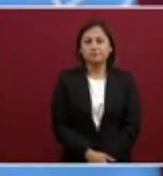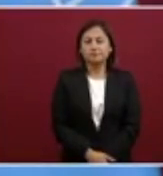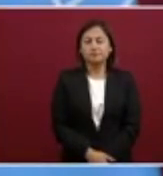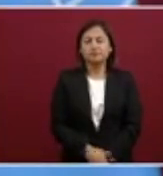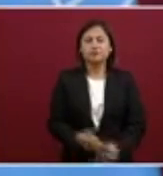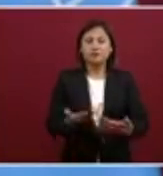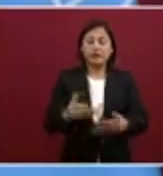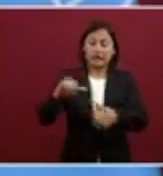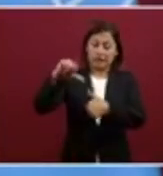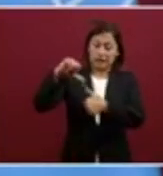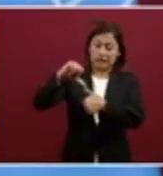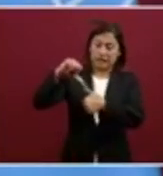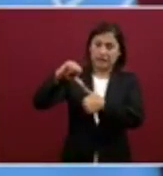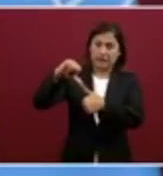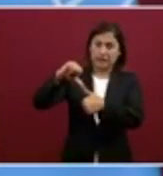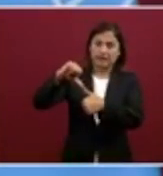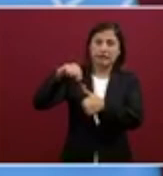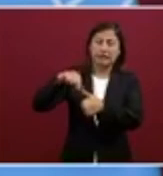civilización maya,